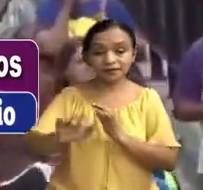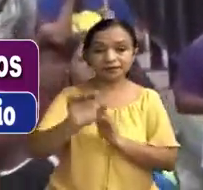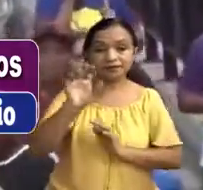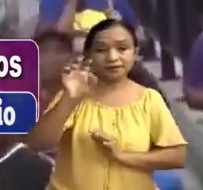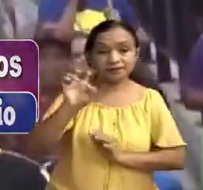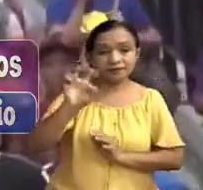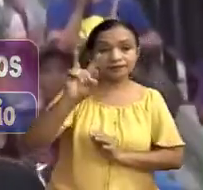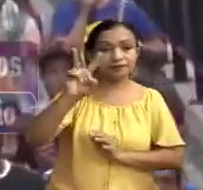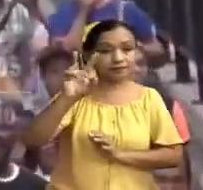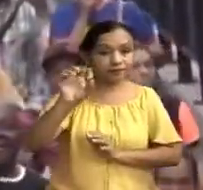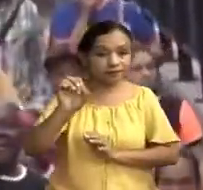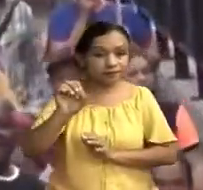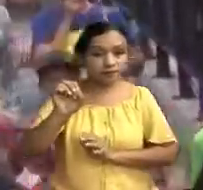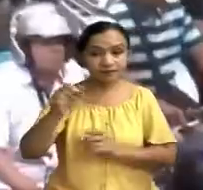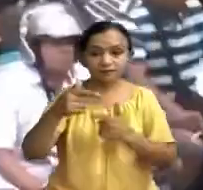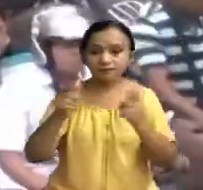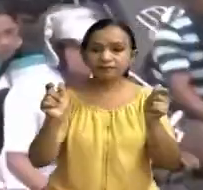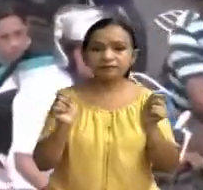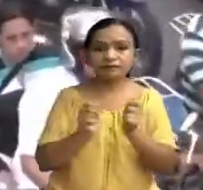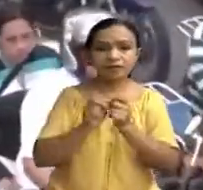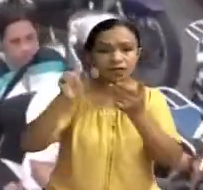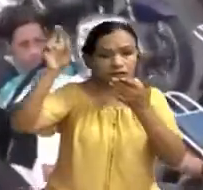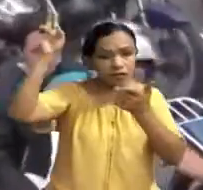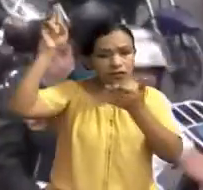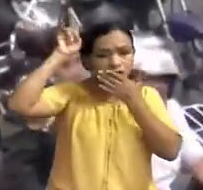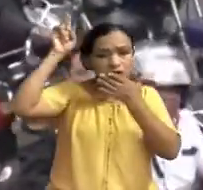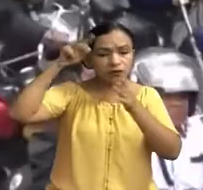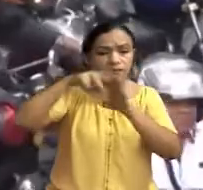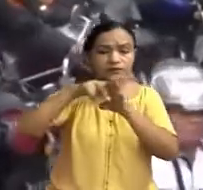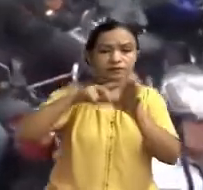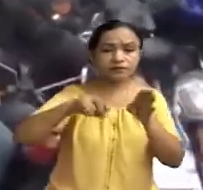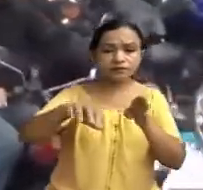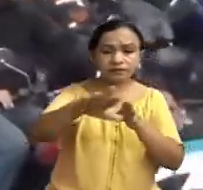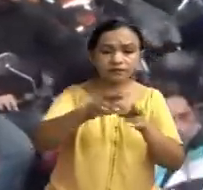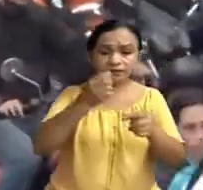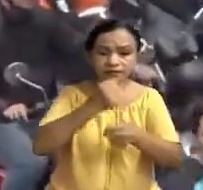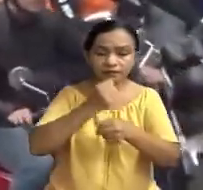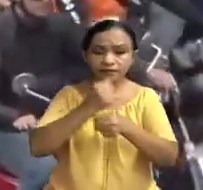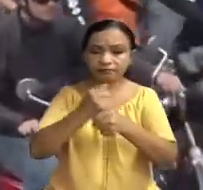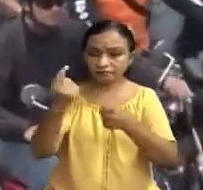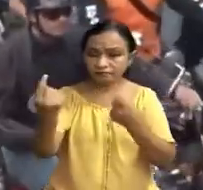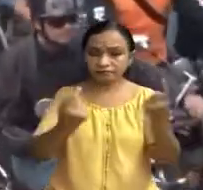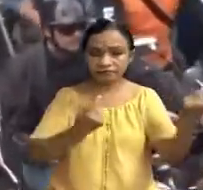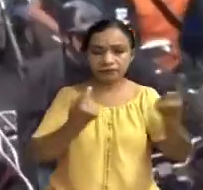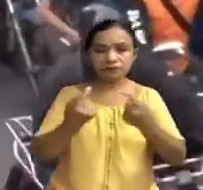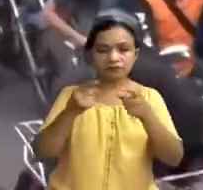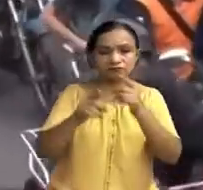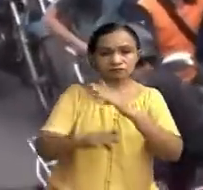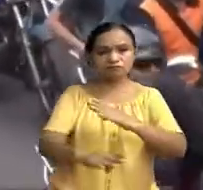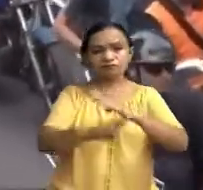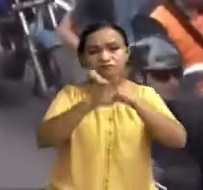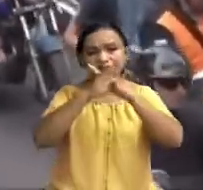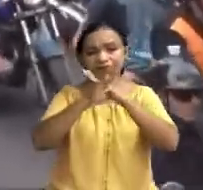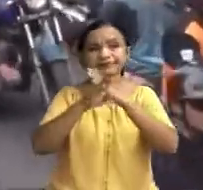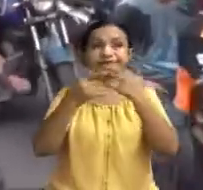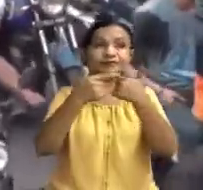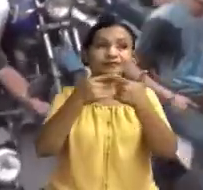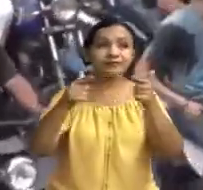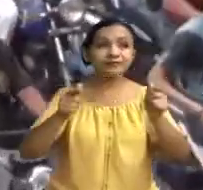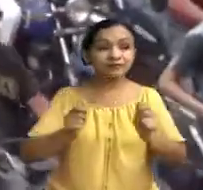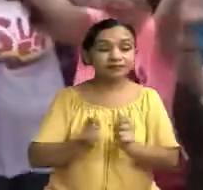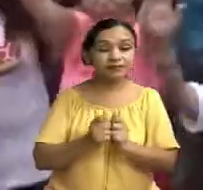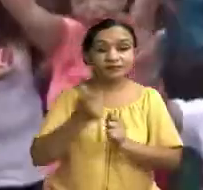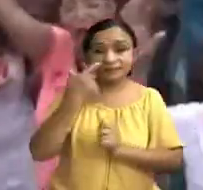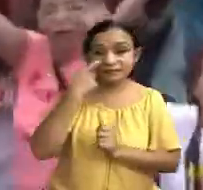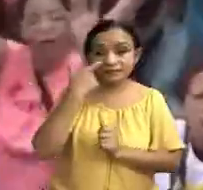Morales mayormente está compuesto de indígenas, campesinos, trabajadores, que son los que están resistiendo ahorita. Y digamos,